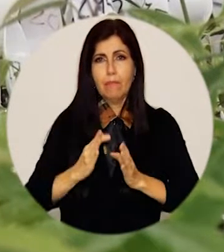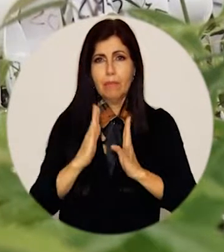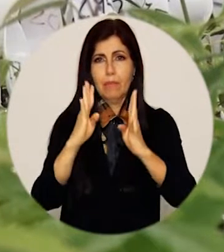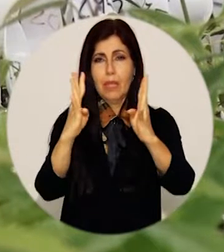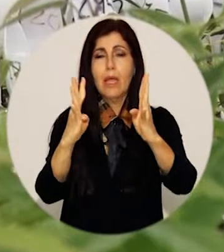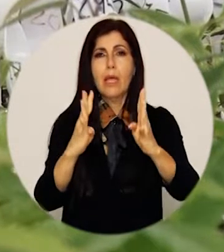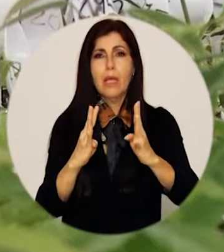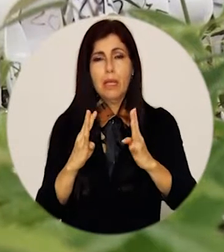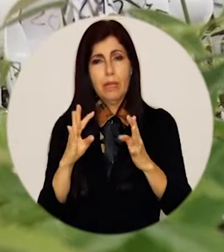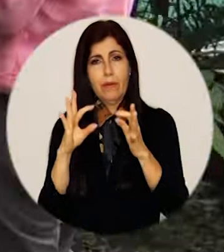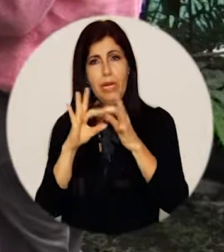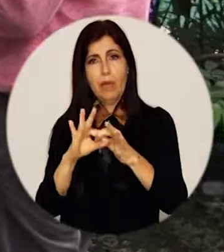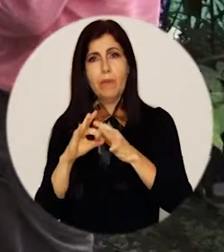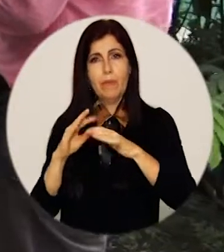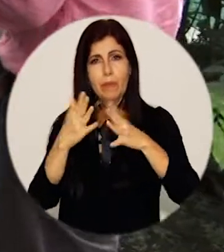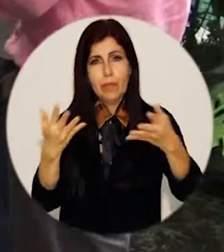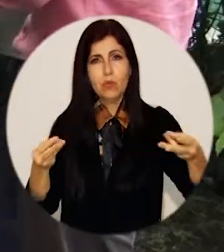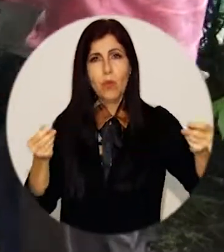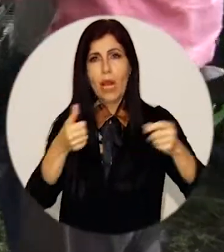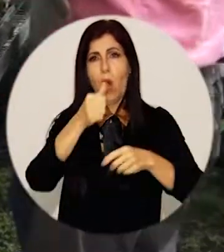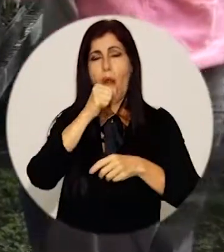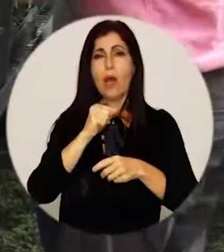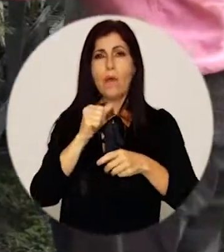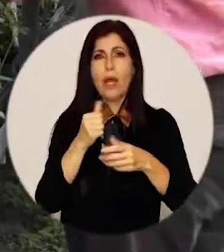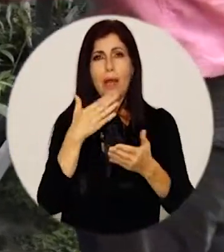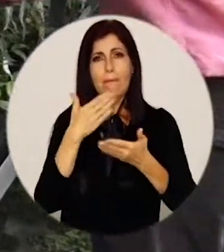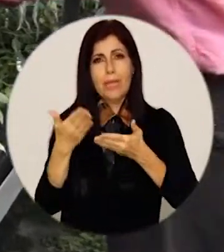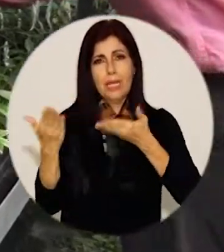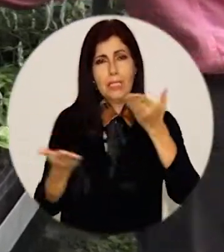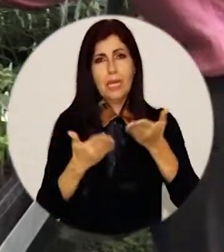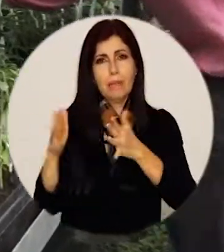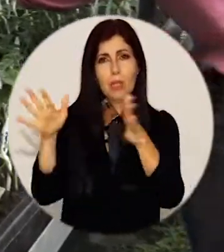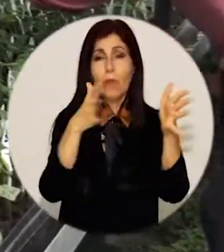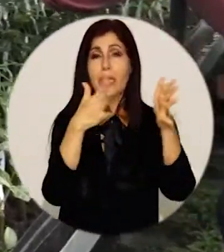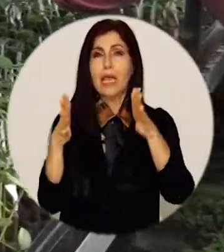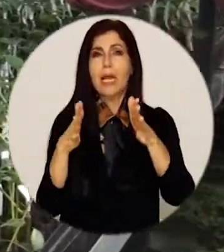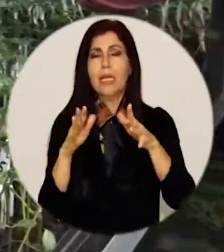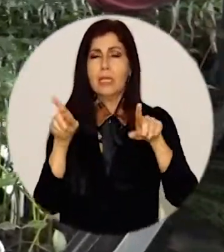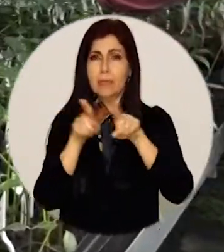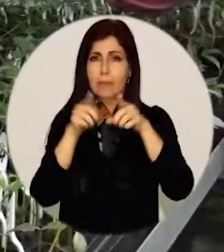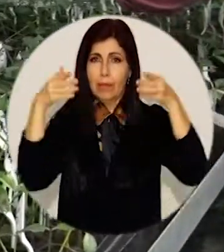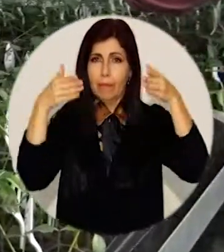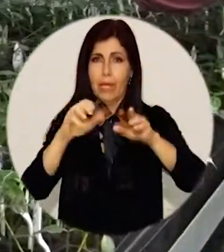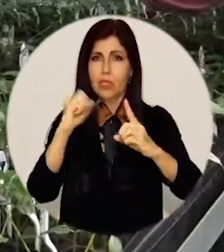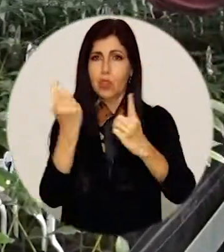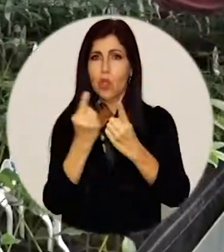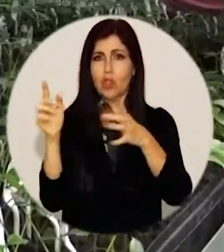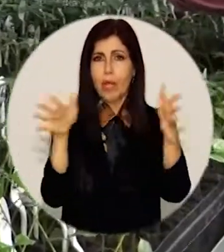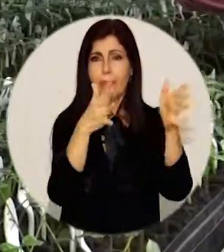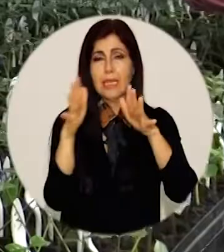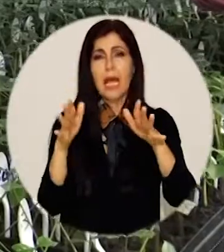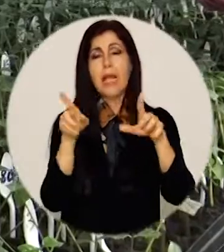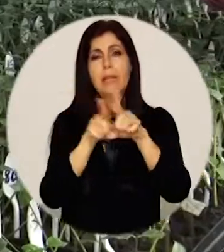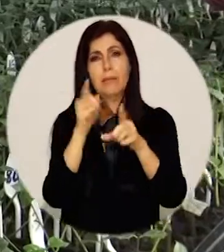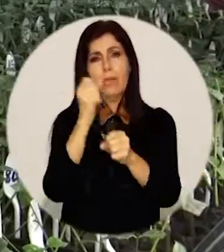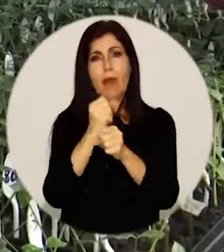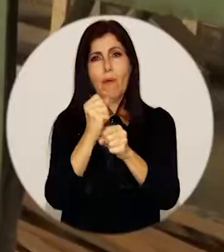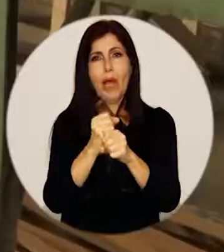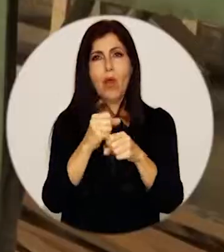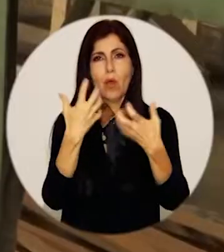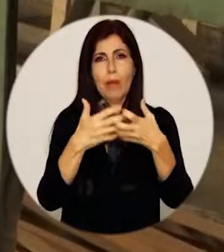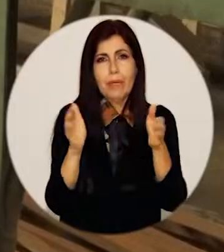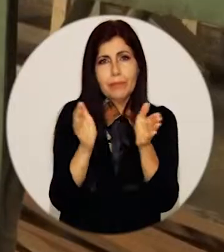plantación forestal, suelo, agua, bienes y servicios ambientales y enfoque socioambiental y trabajo con pequeños